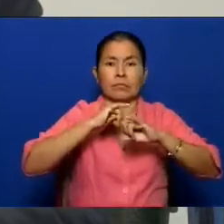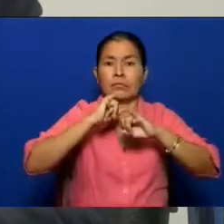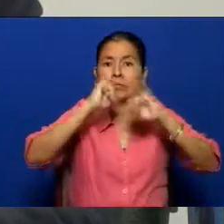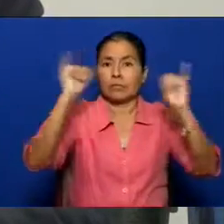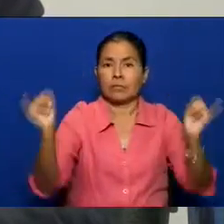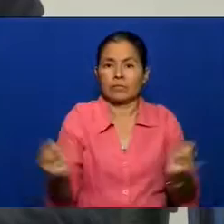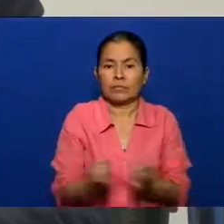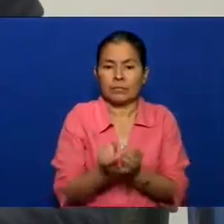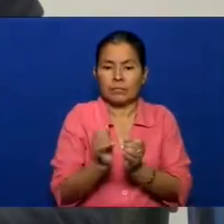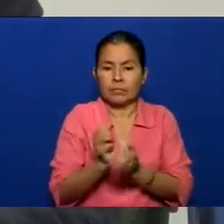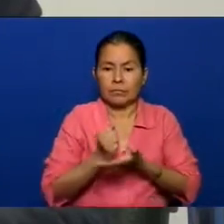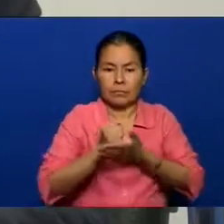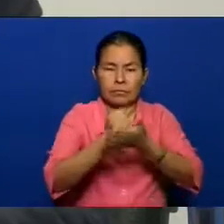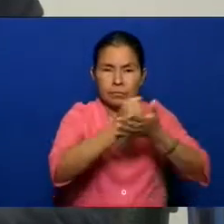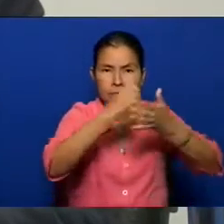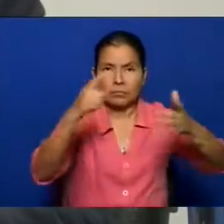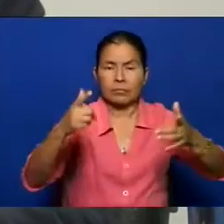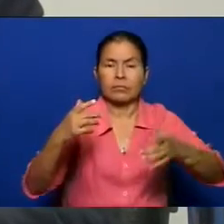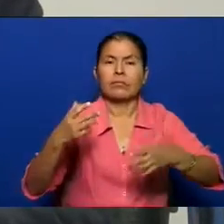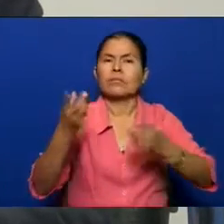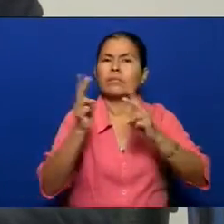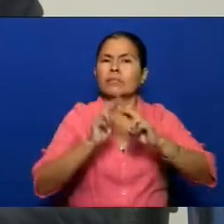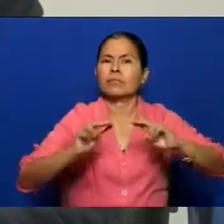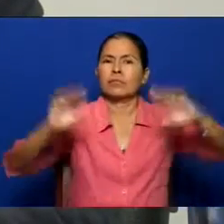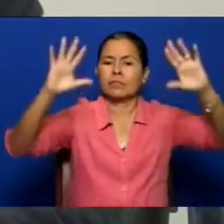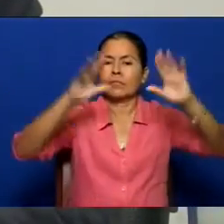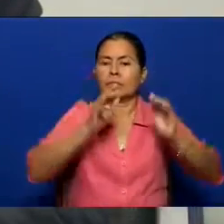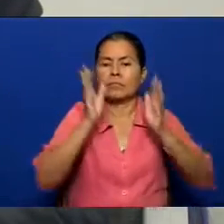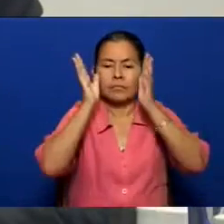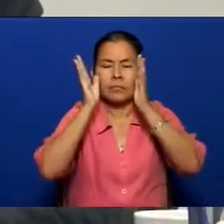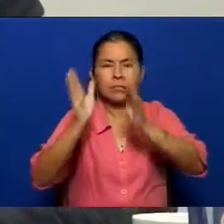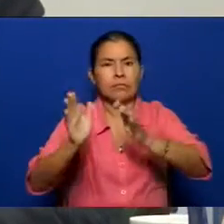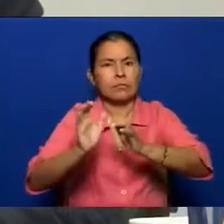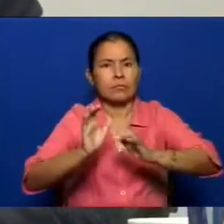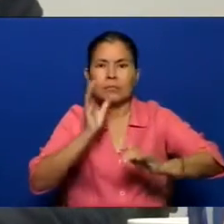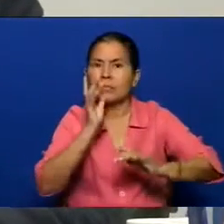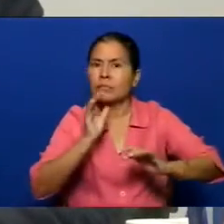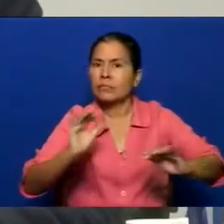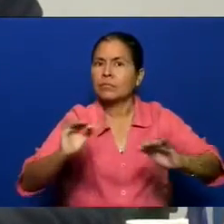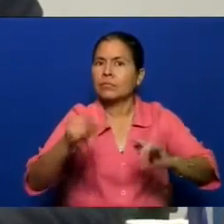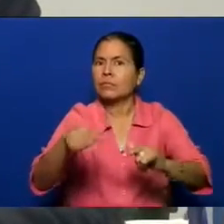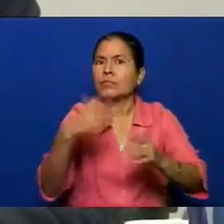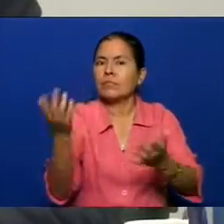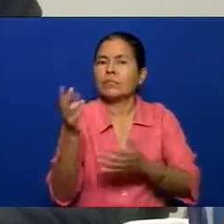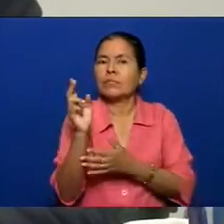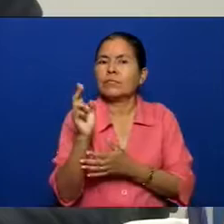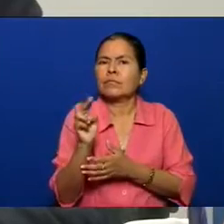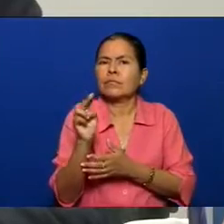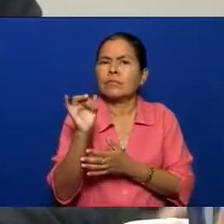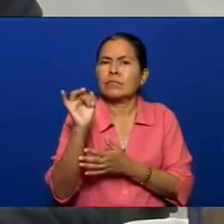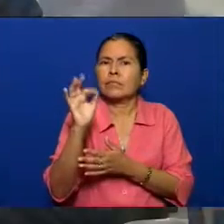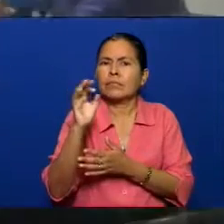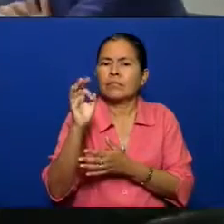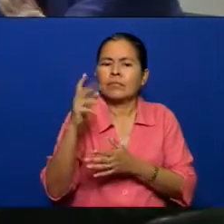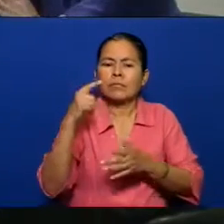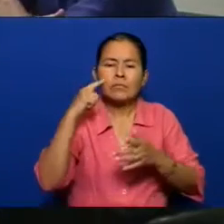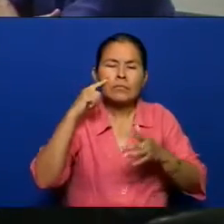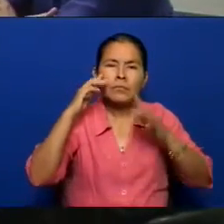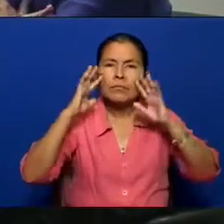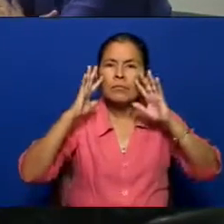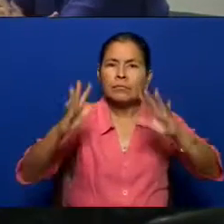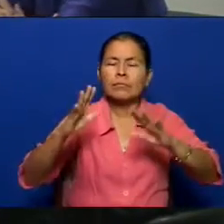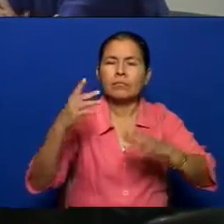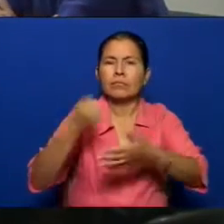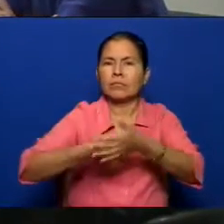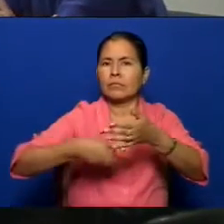emergencias. Nos convertimos en el Fondo de las Naciones Unidas para la Infancia, cuyo mandato es velar y proteger los derechos de la niñez. Entonces son 70